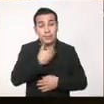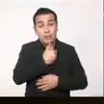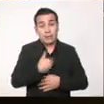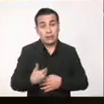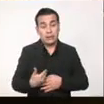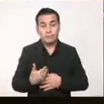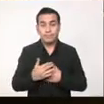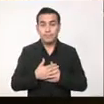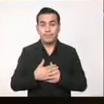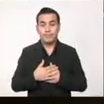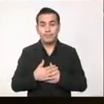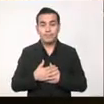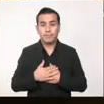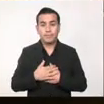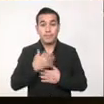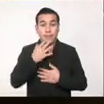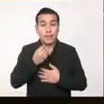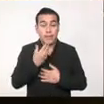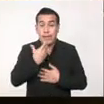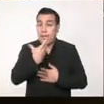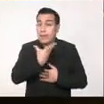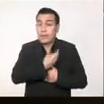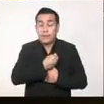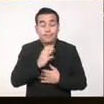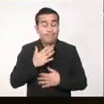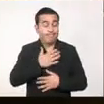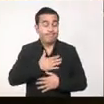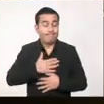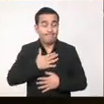presidente, se va a tener que aguantar.